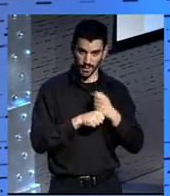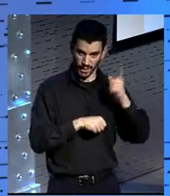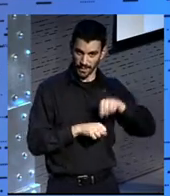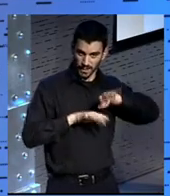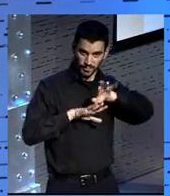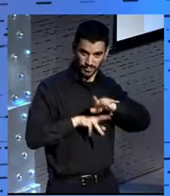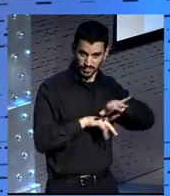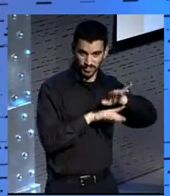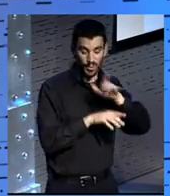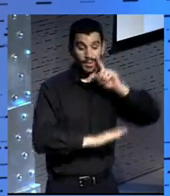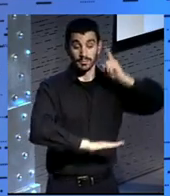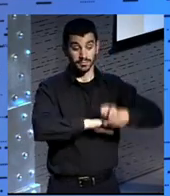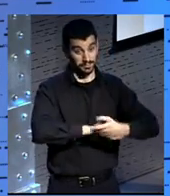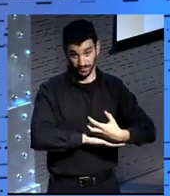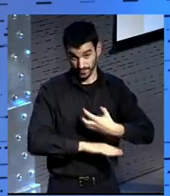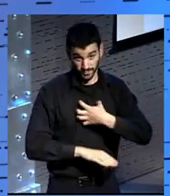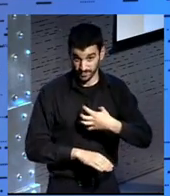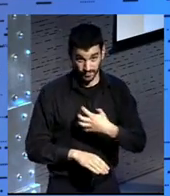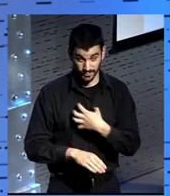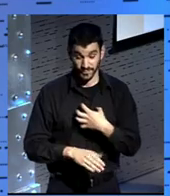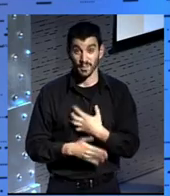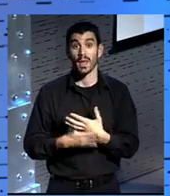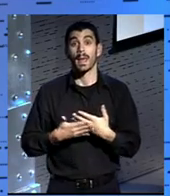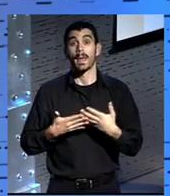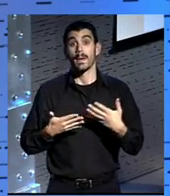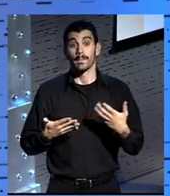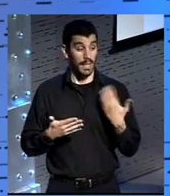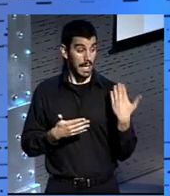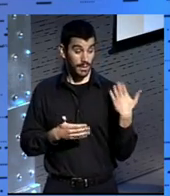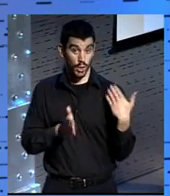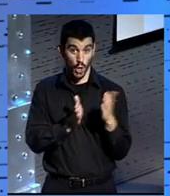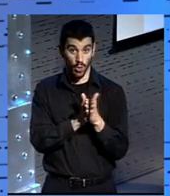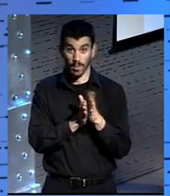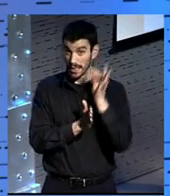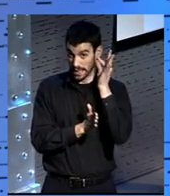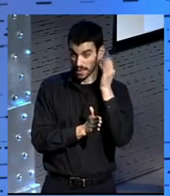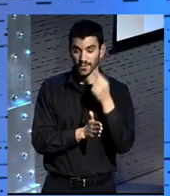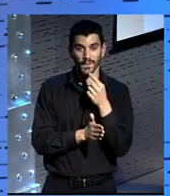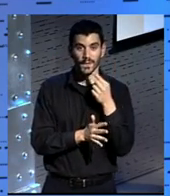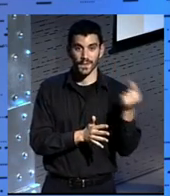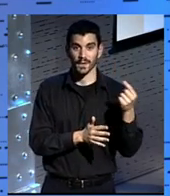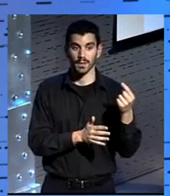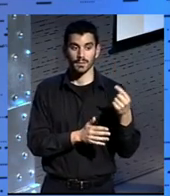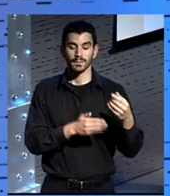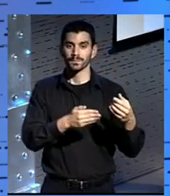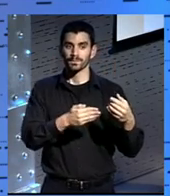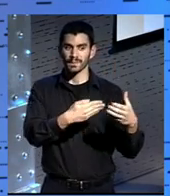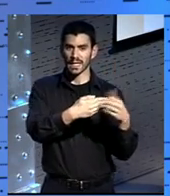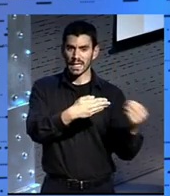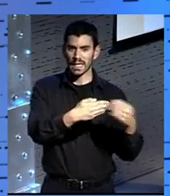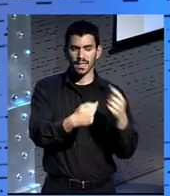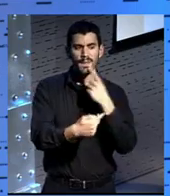pueden imponer. Yo creo que efectivamente, Karina ha dicho una cosa que es muy cierta, ahora los clientes nos empiezan a decir que